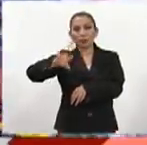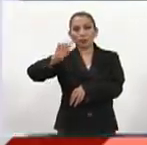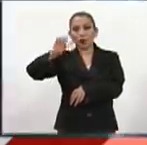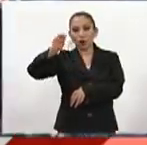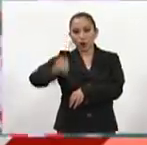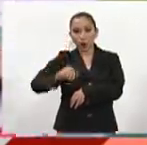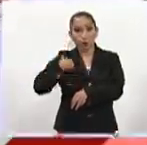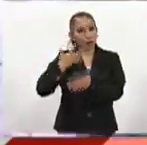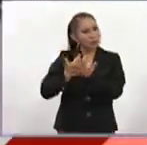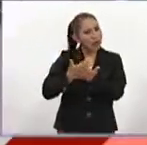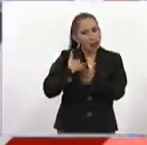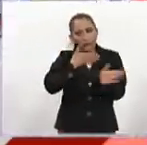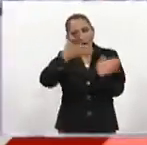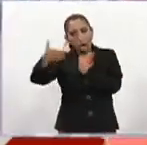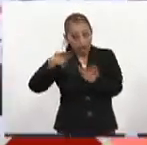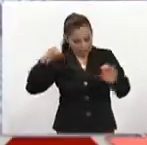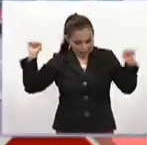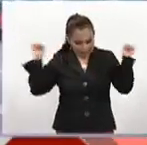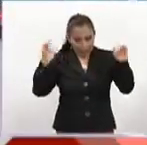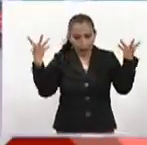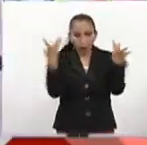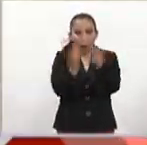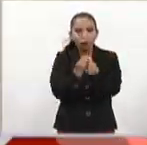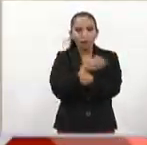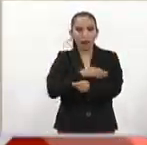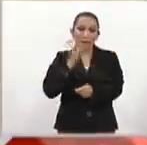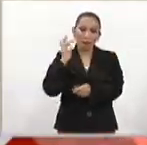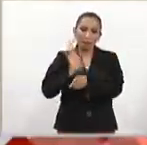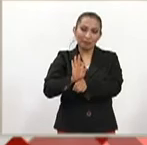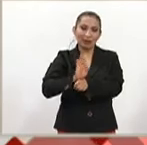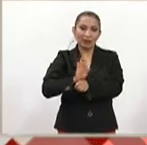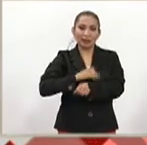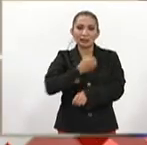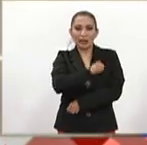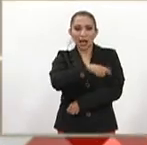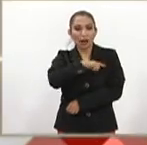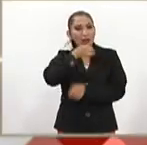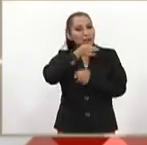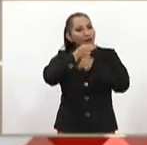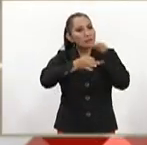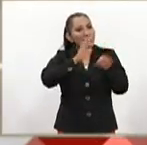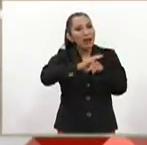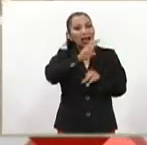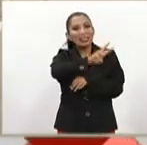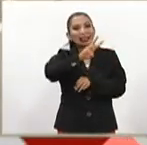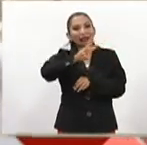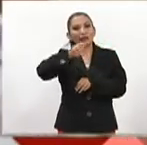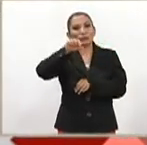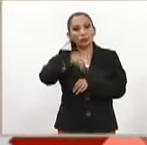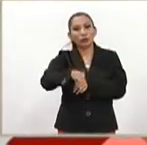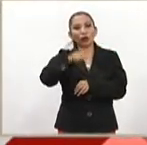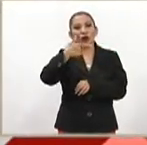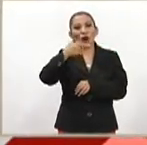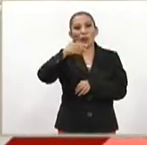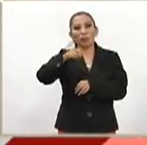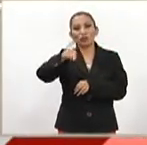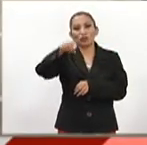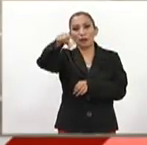www.hazdeporte.com. No esperes más y corramos todos juntos en favor de la salud. Infórmate más en